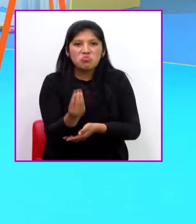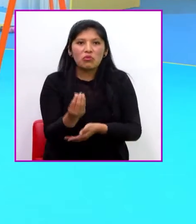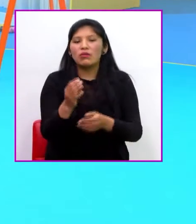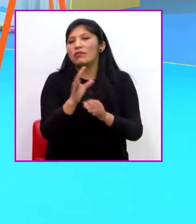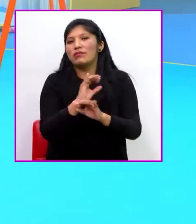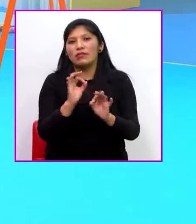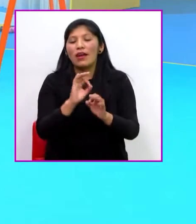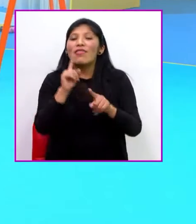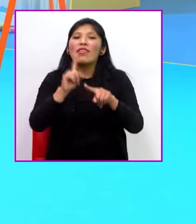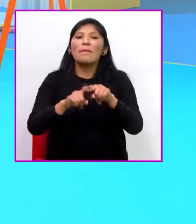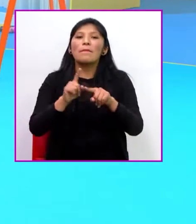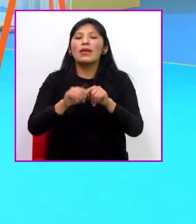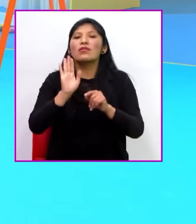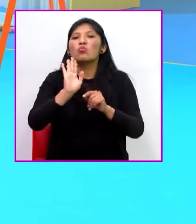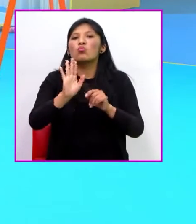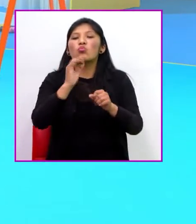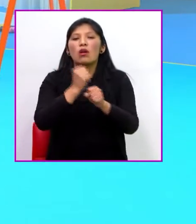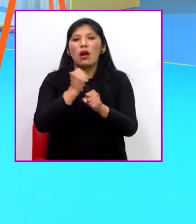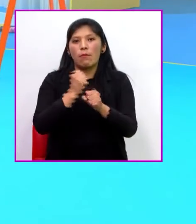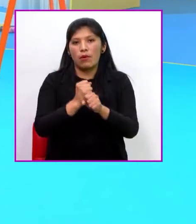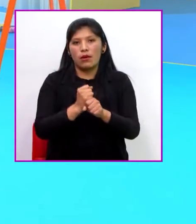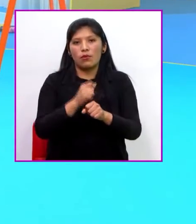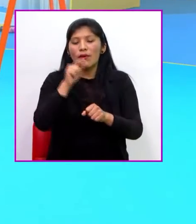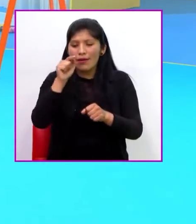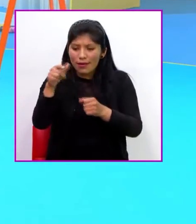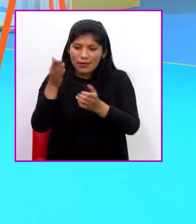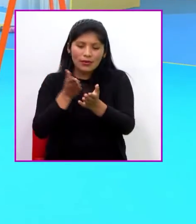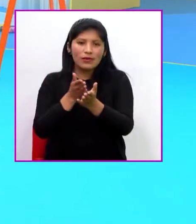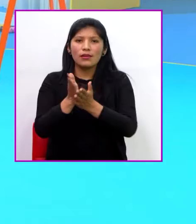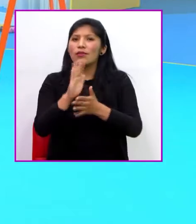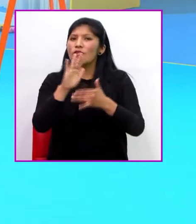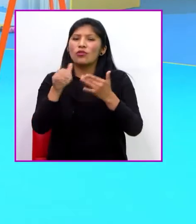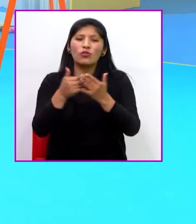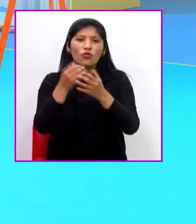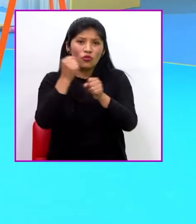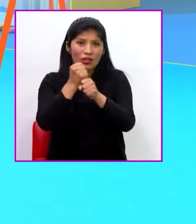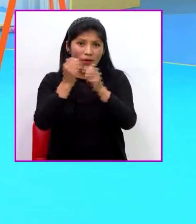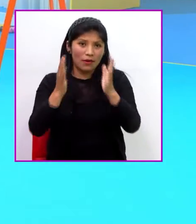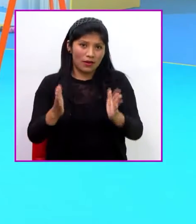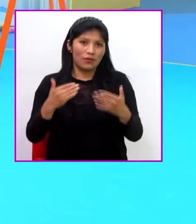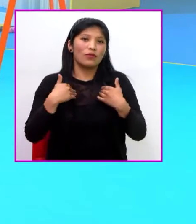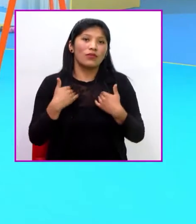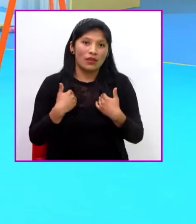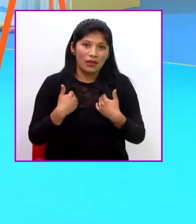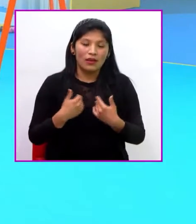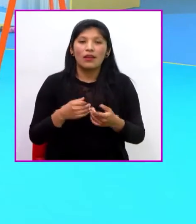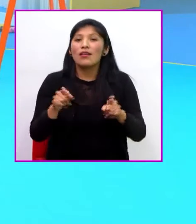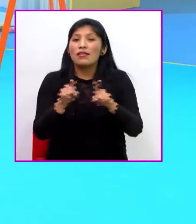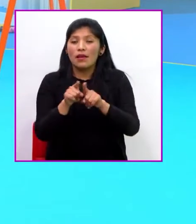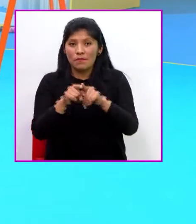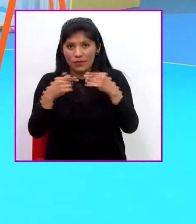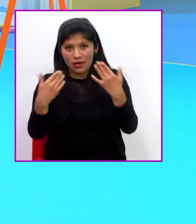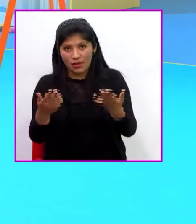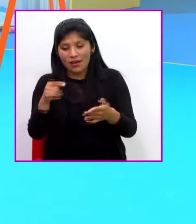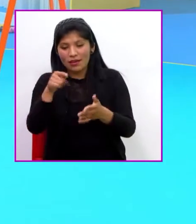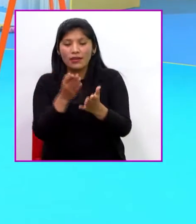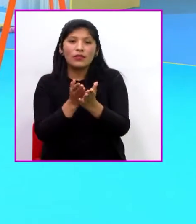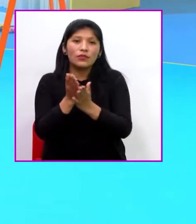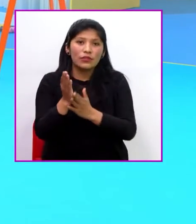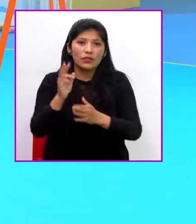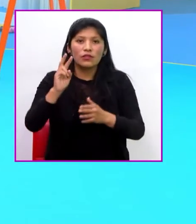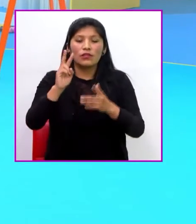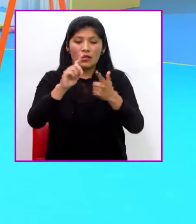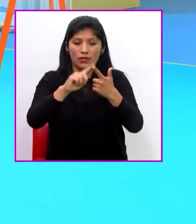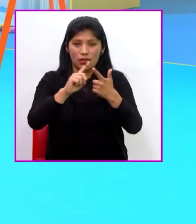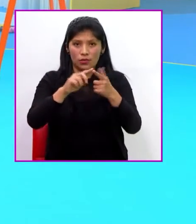trabajo. Ese es un derecho humano, es el derecho que tiene todo trabajador. También se encuentra en estos derechos de